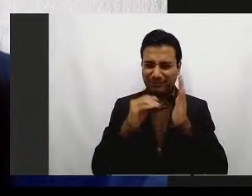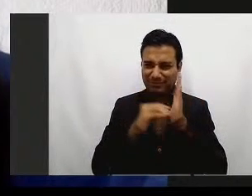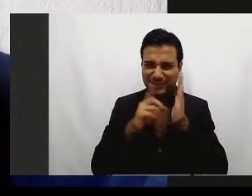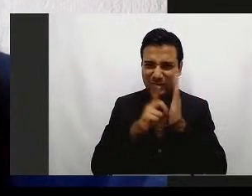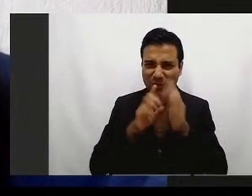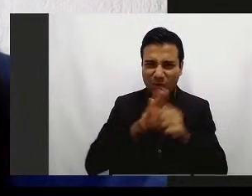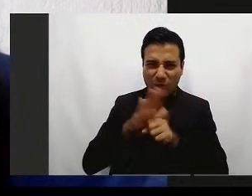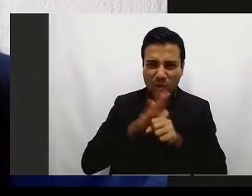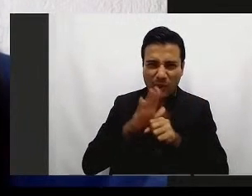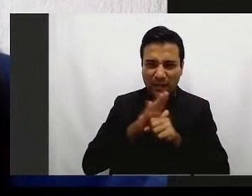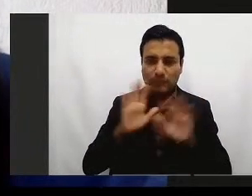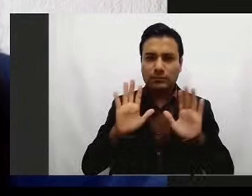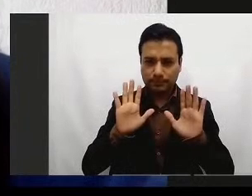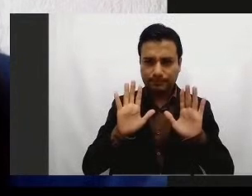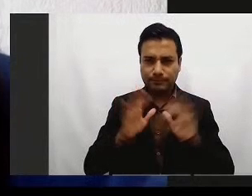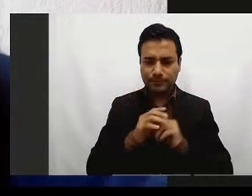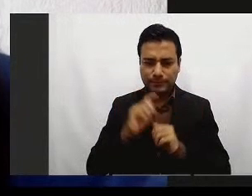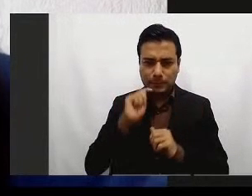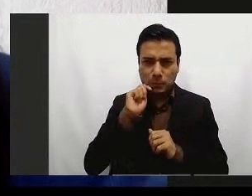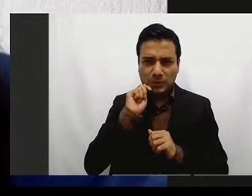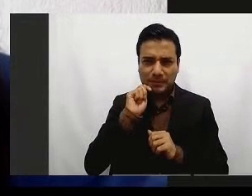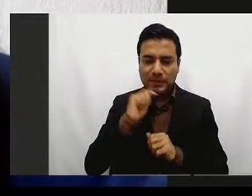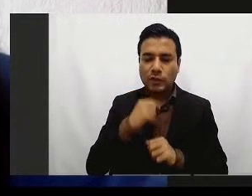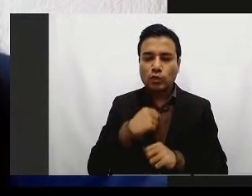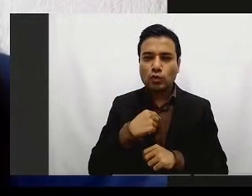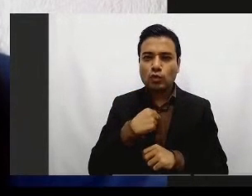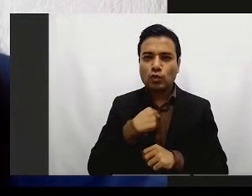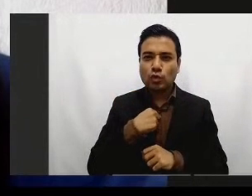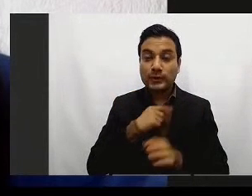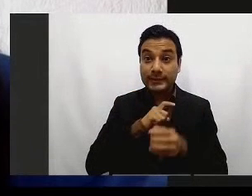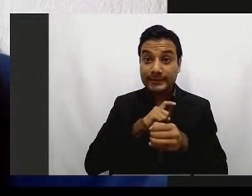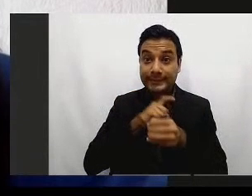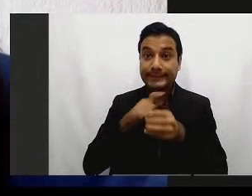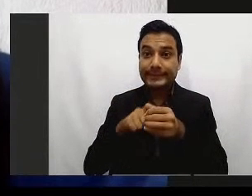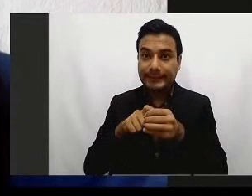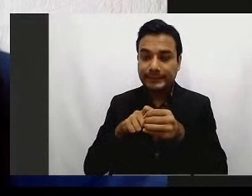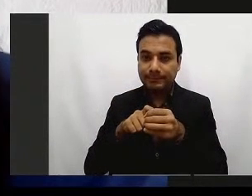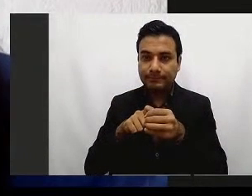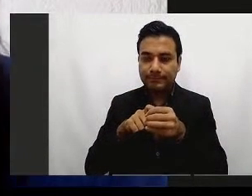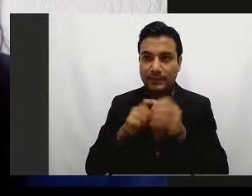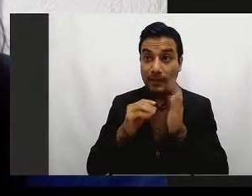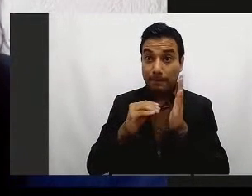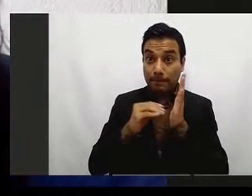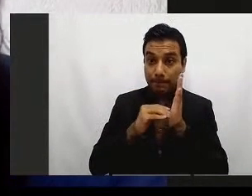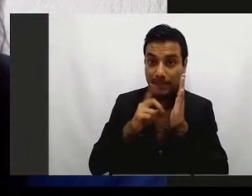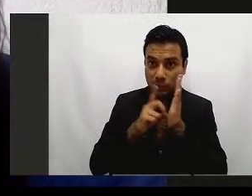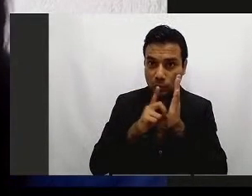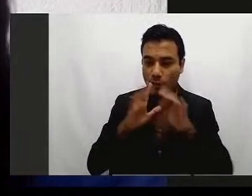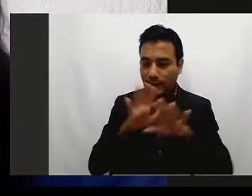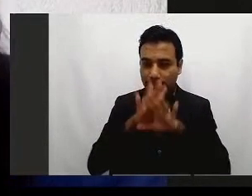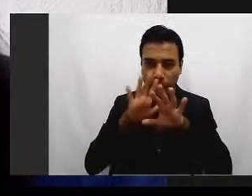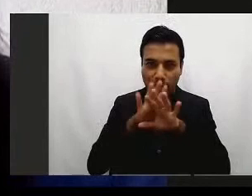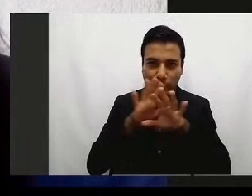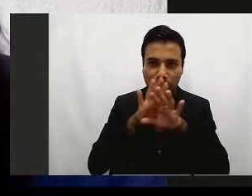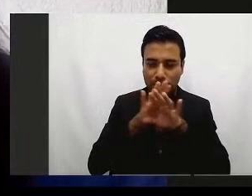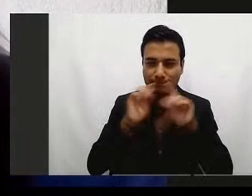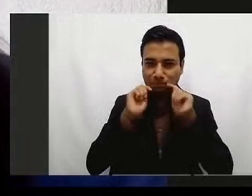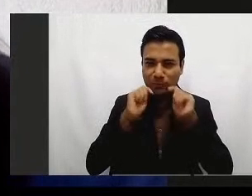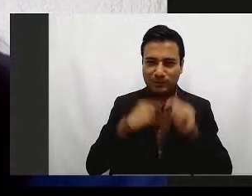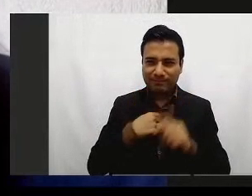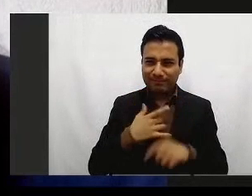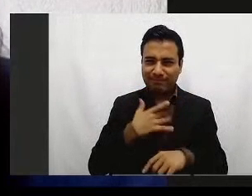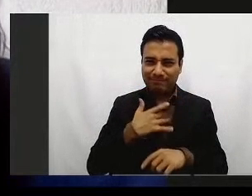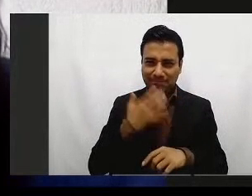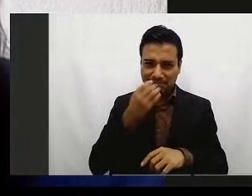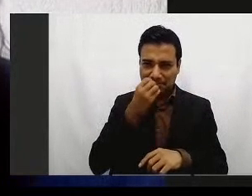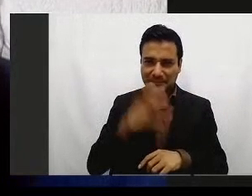que sentirnos parte incluso del cambio, ¿no? De esas metodologías, por así decirlo, ¿no? O sea, en una encuesta saber, oigan,